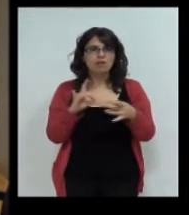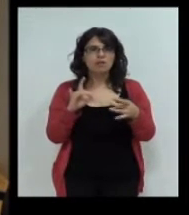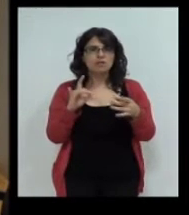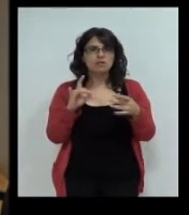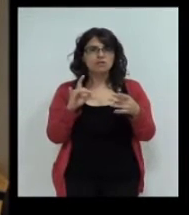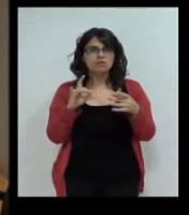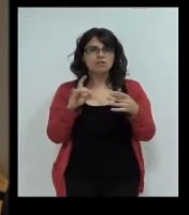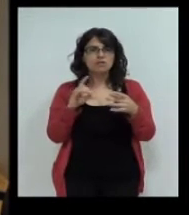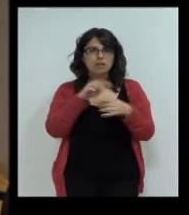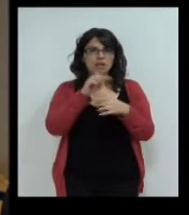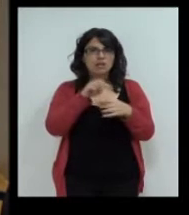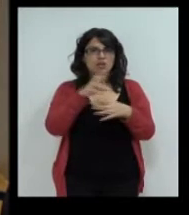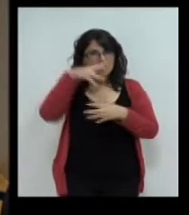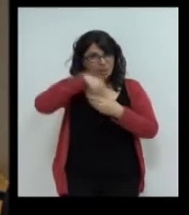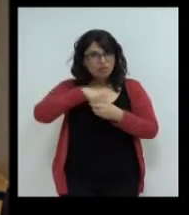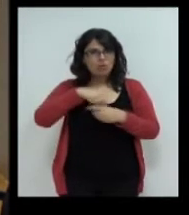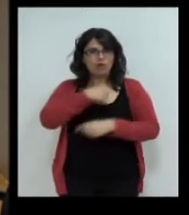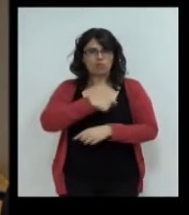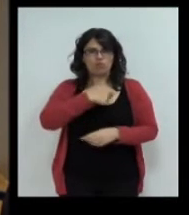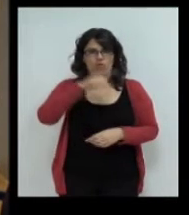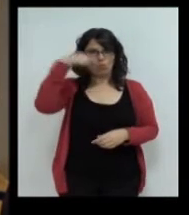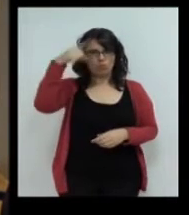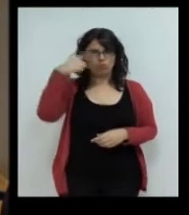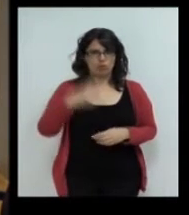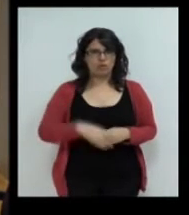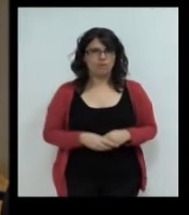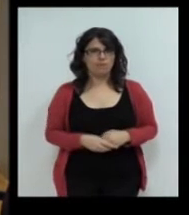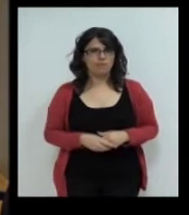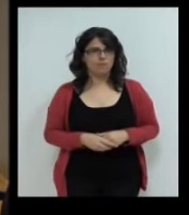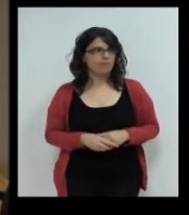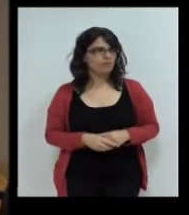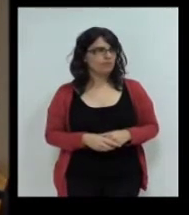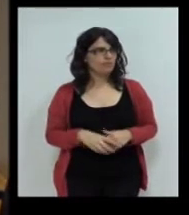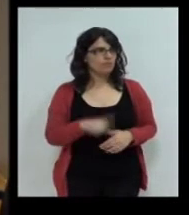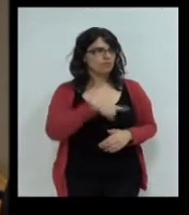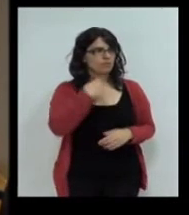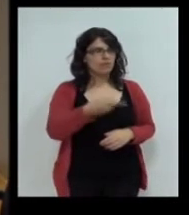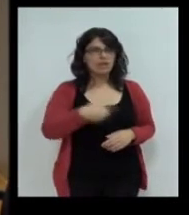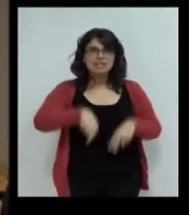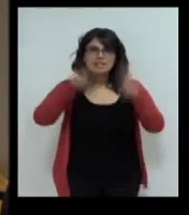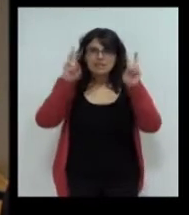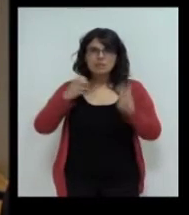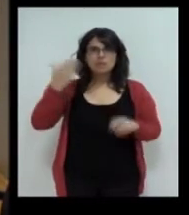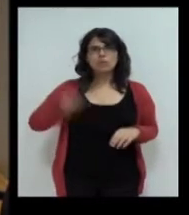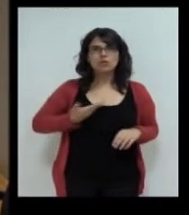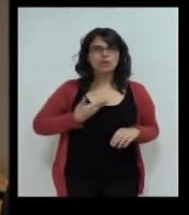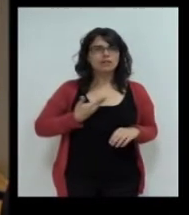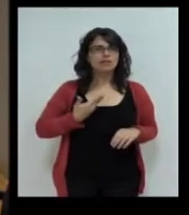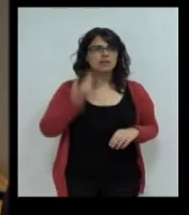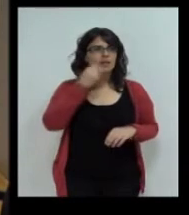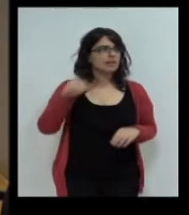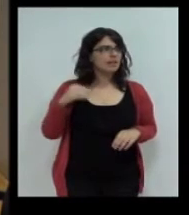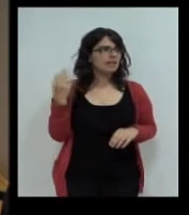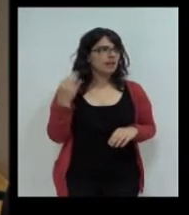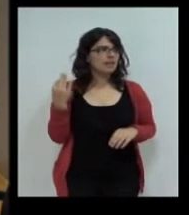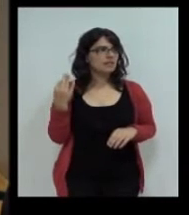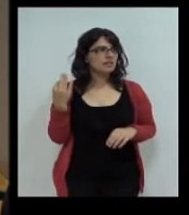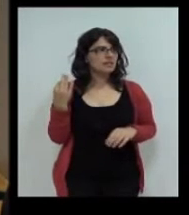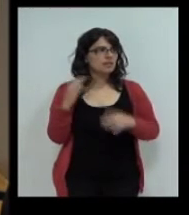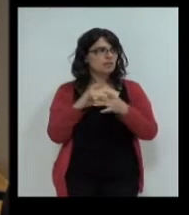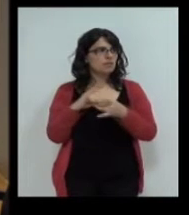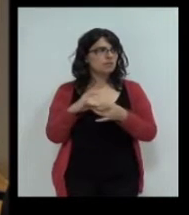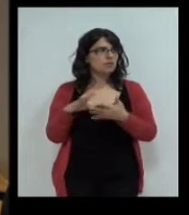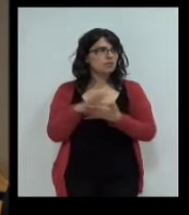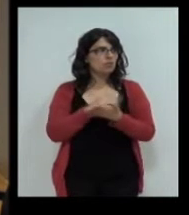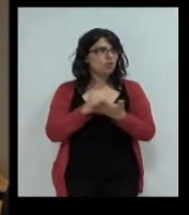dañar, está en la Comisión de Cultura. Además, yo creo que sería importante añadir, en este asunto sería importante añadir, y yo creo que es muy conveniente para todos los sujetos implicados, como